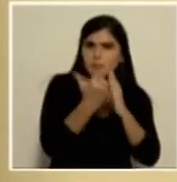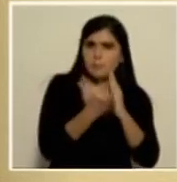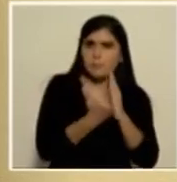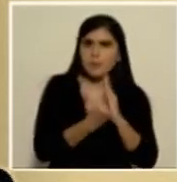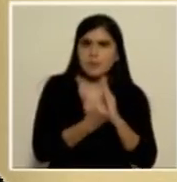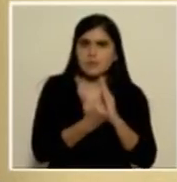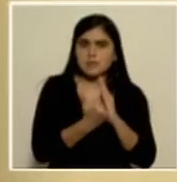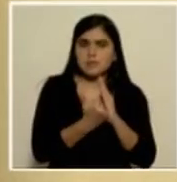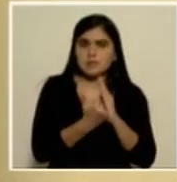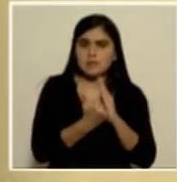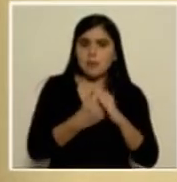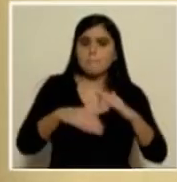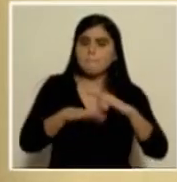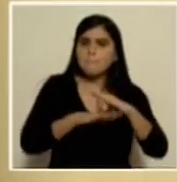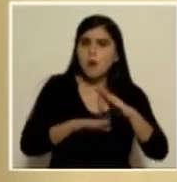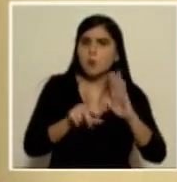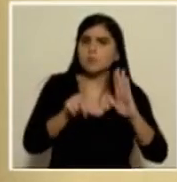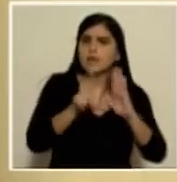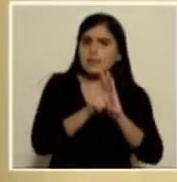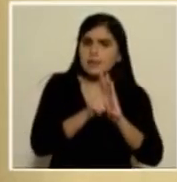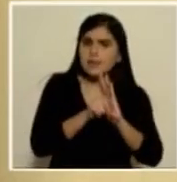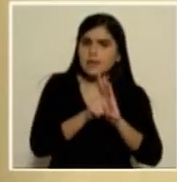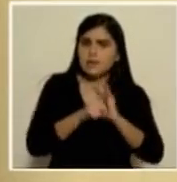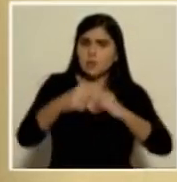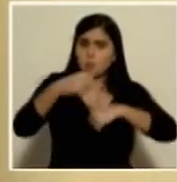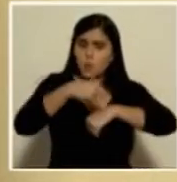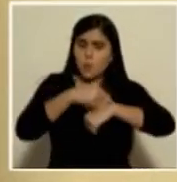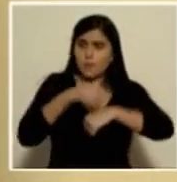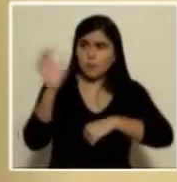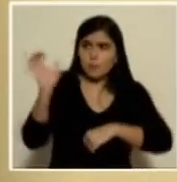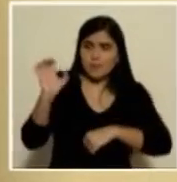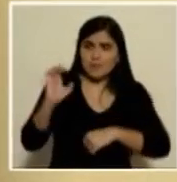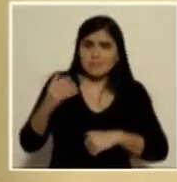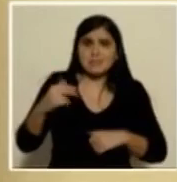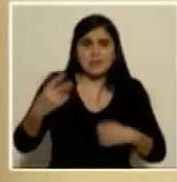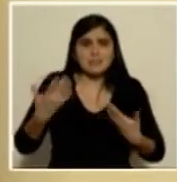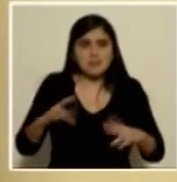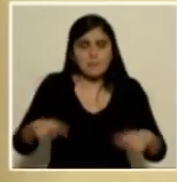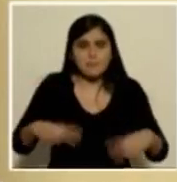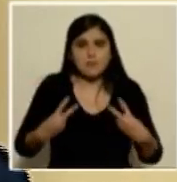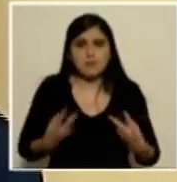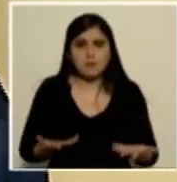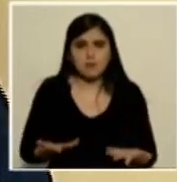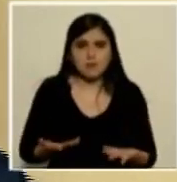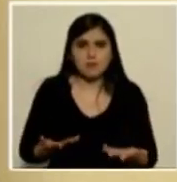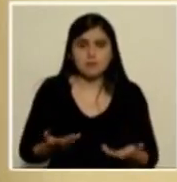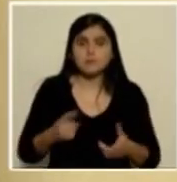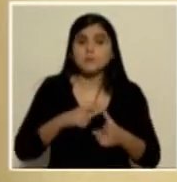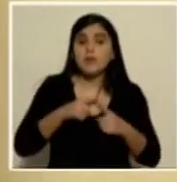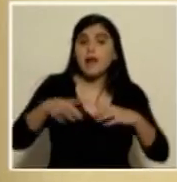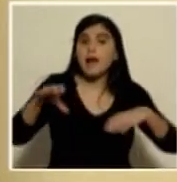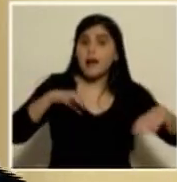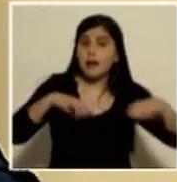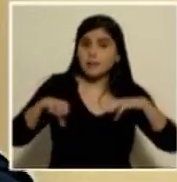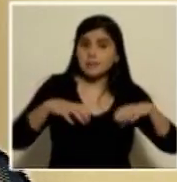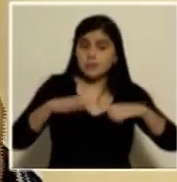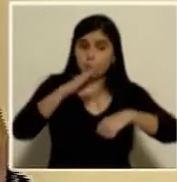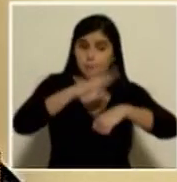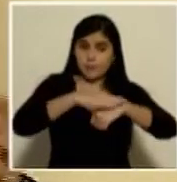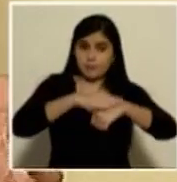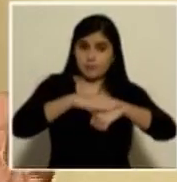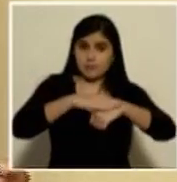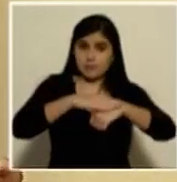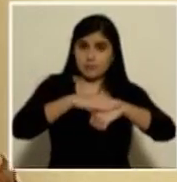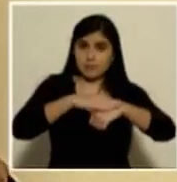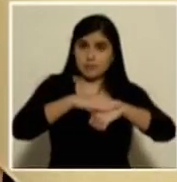criterio de ley frente a un estado de emergencia como el que nosotros estamos viviendo. Por eso es que, como le decía, las actividades que están autorizadas